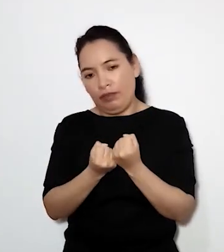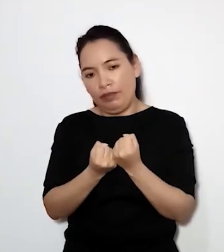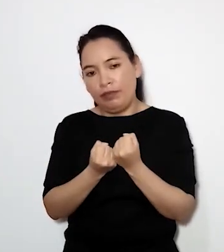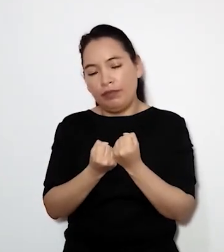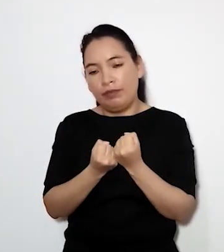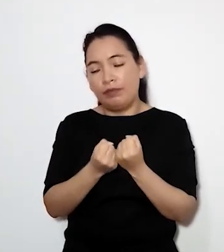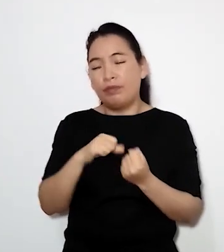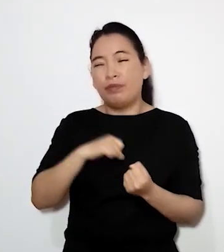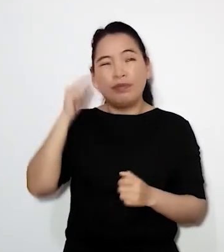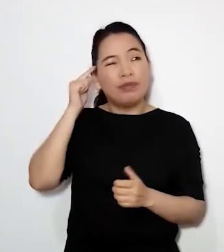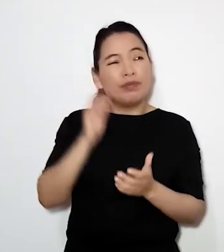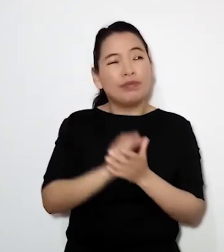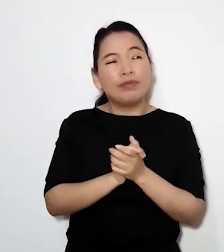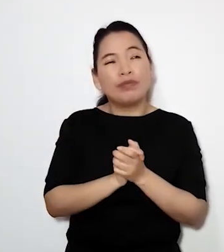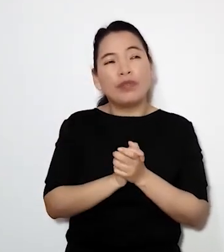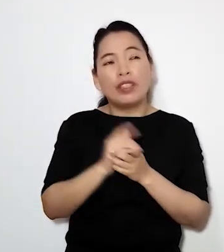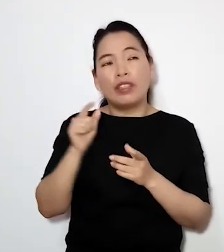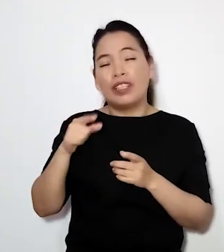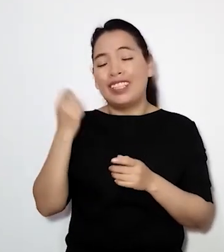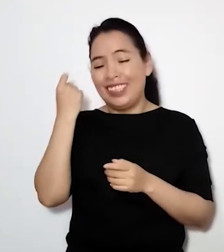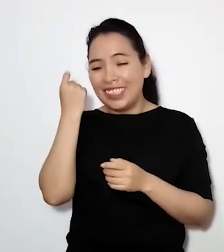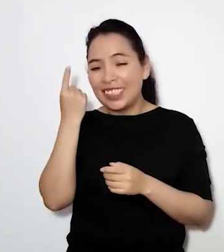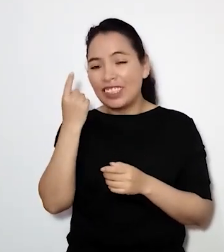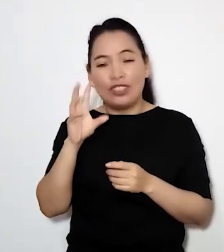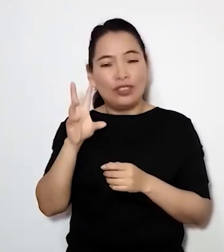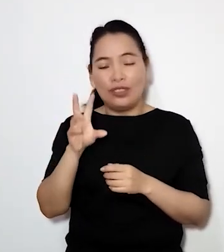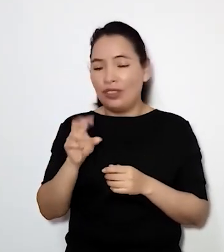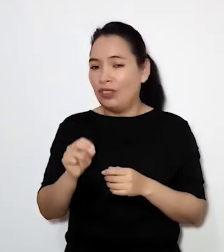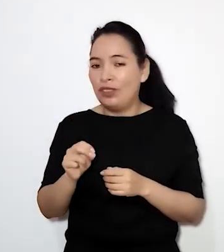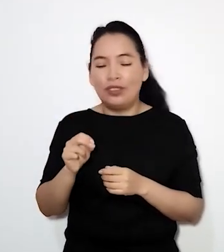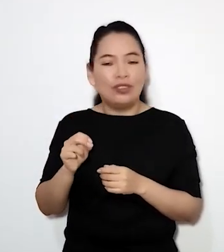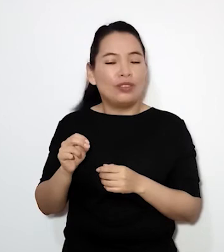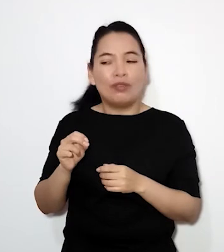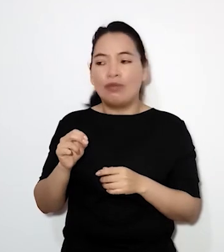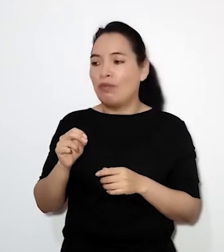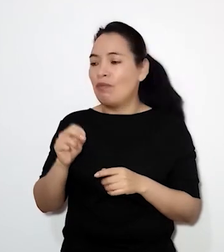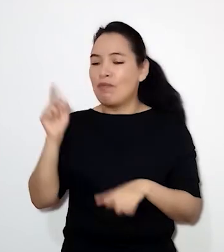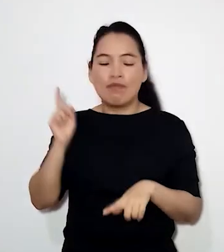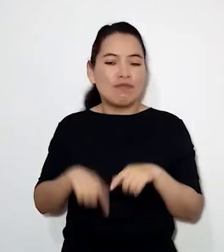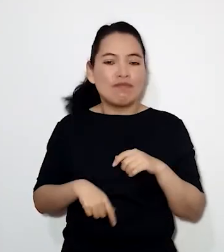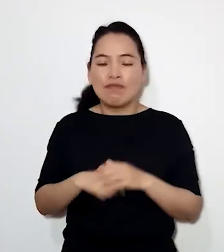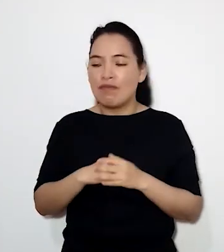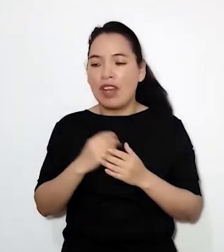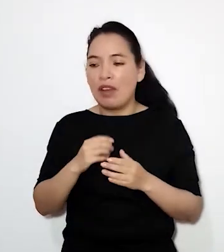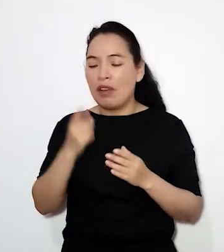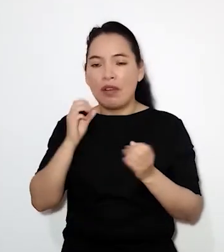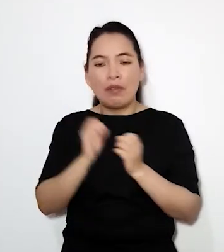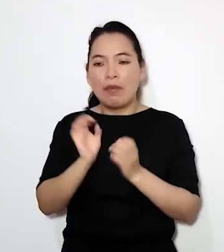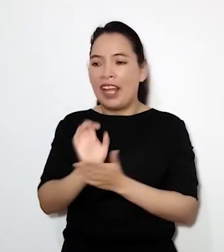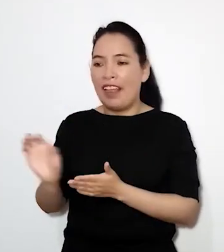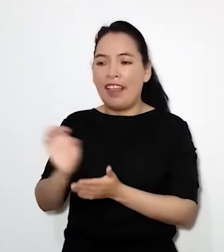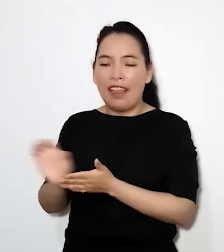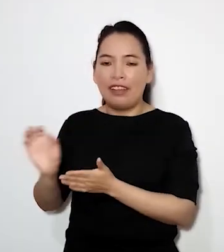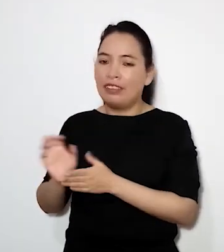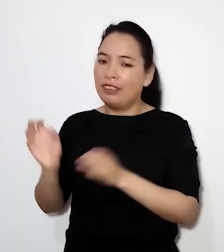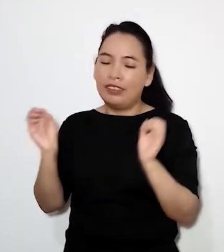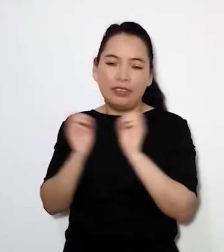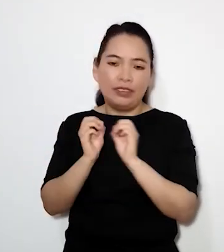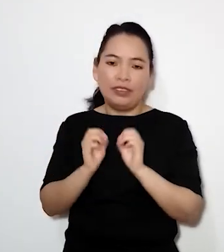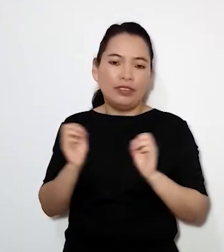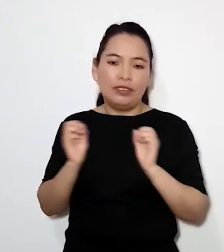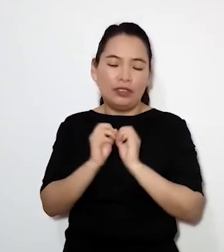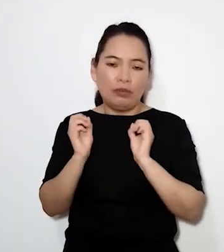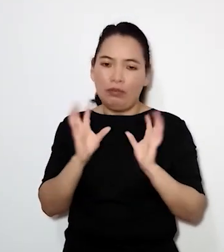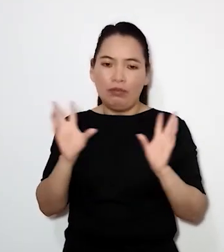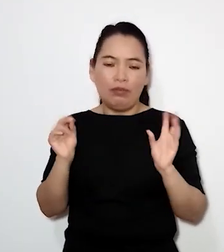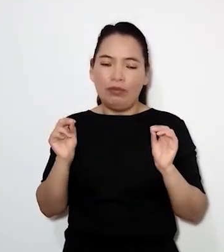que no más podemos permitirnos excluir a las personas con discapacidad de ninguna manera, y que lo más